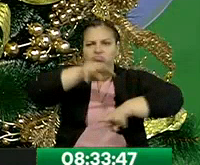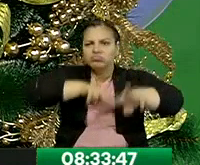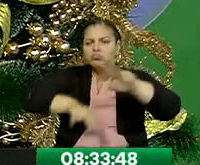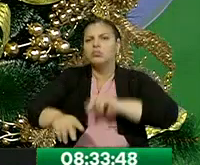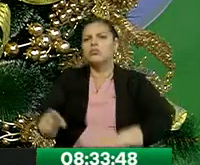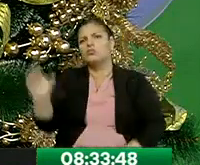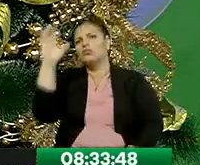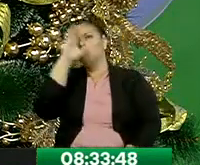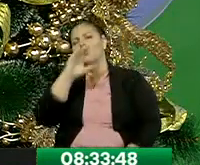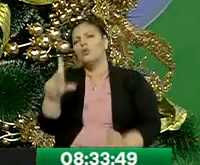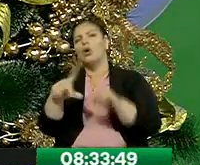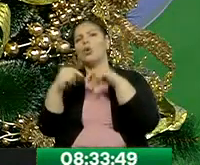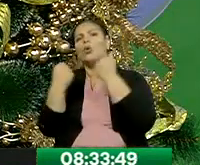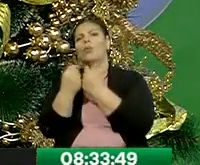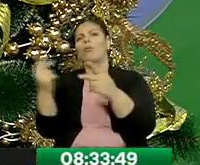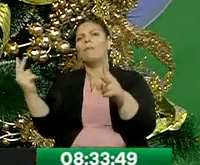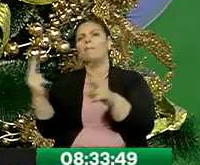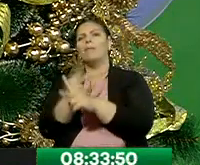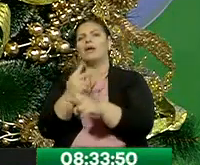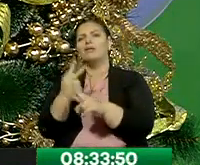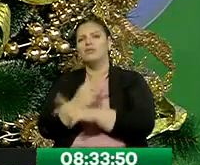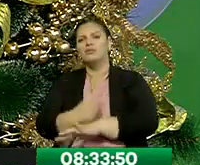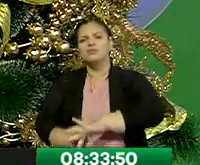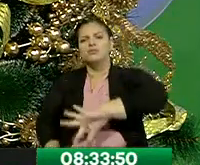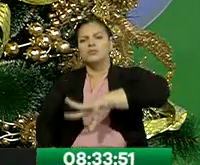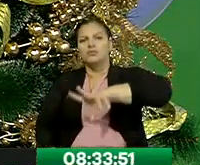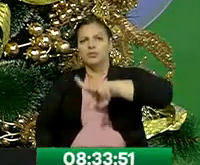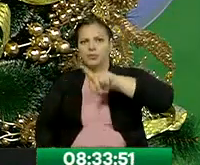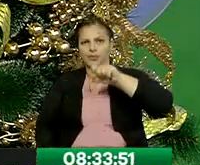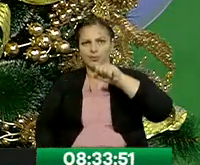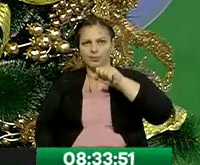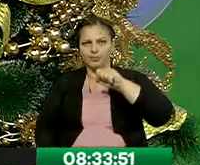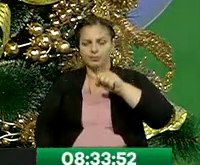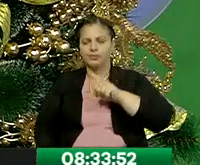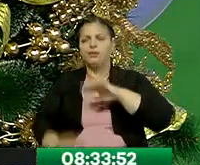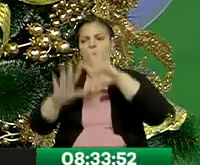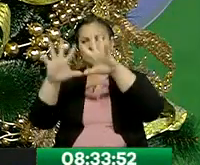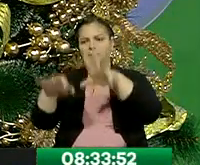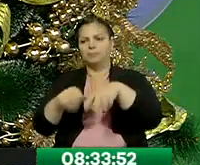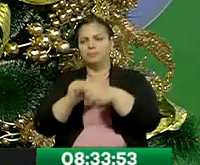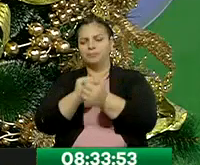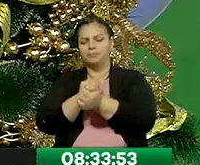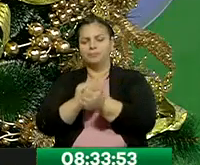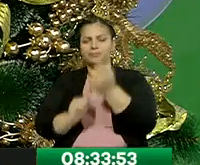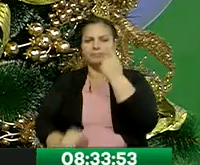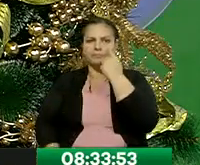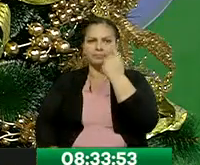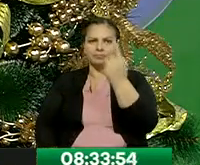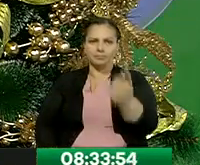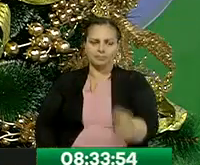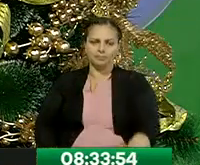megaoperativos Impacto 497 e Impacto 498. Veamos.